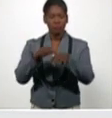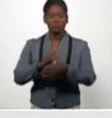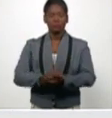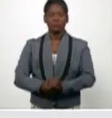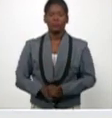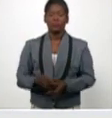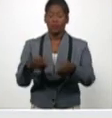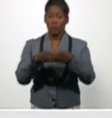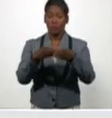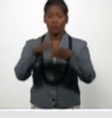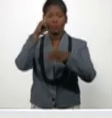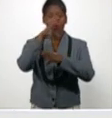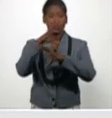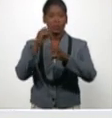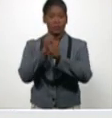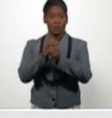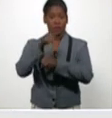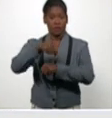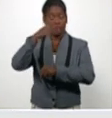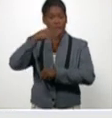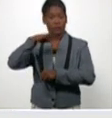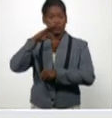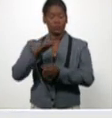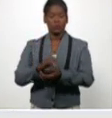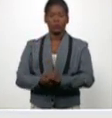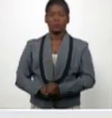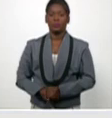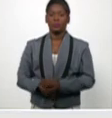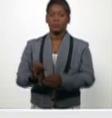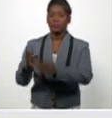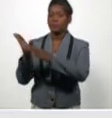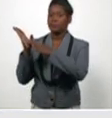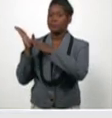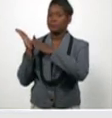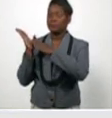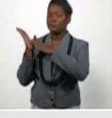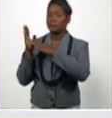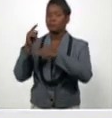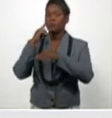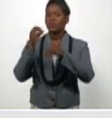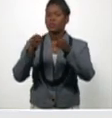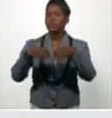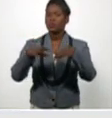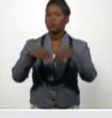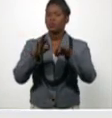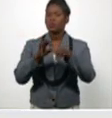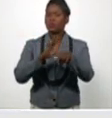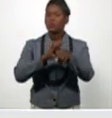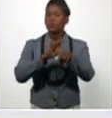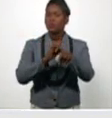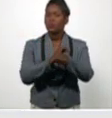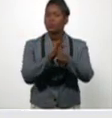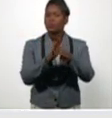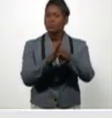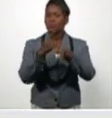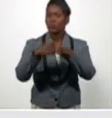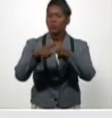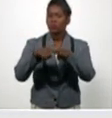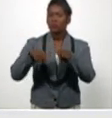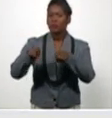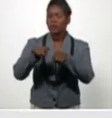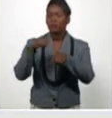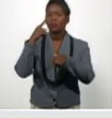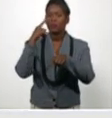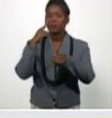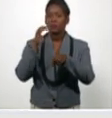donde se ven los periodos epidémicos que hemos tenido en Cuba. Lo que la población a veces le dice, no,